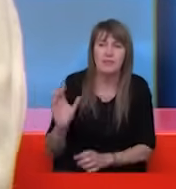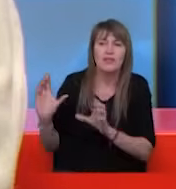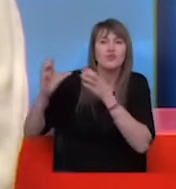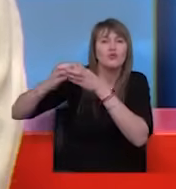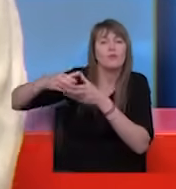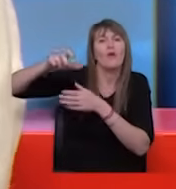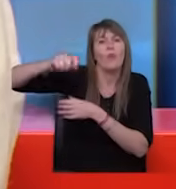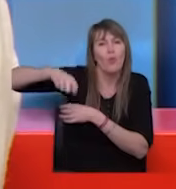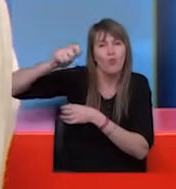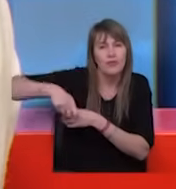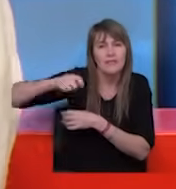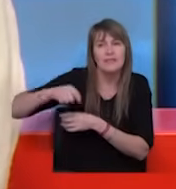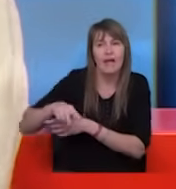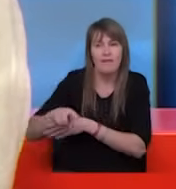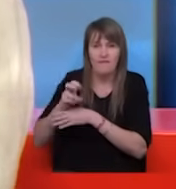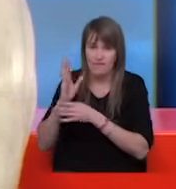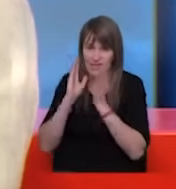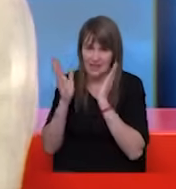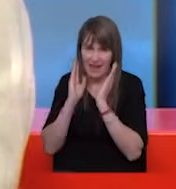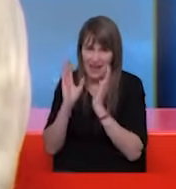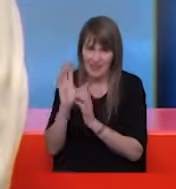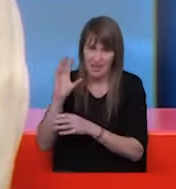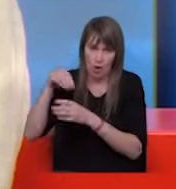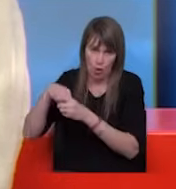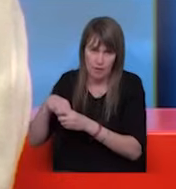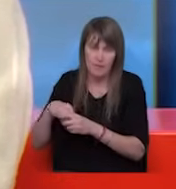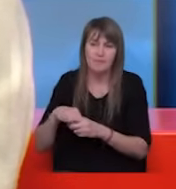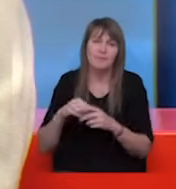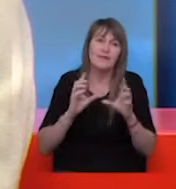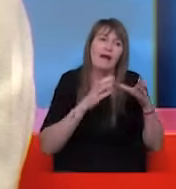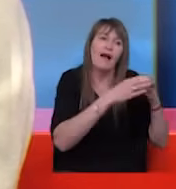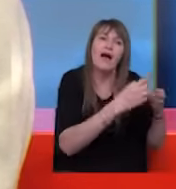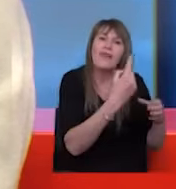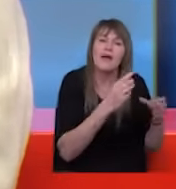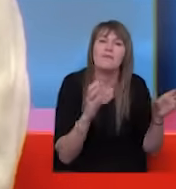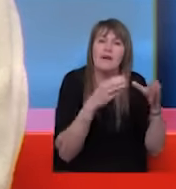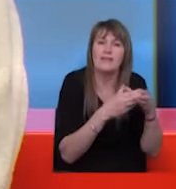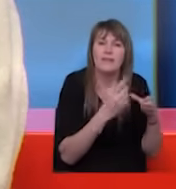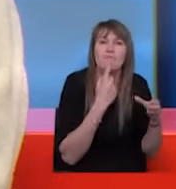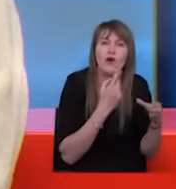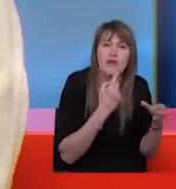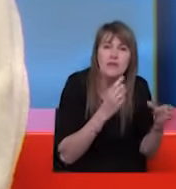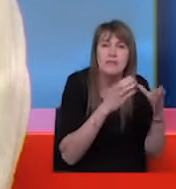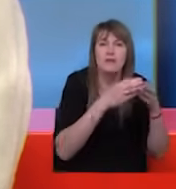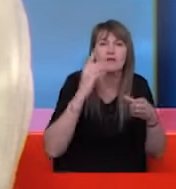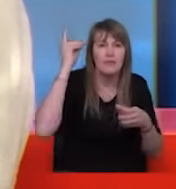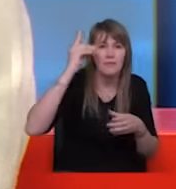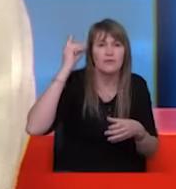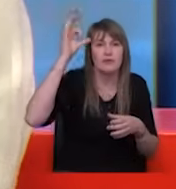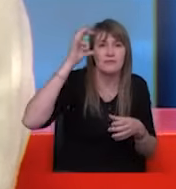corte, que en esa época era Bayardo Bengoa, y a las bancadas, a todas las bancadas con representación parlamentaria.